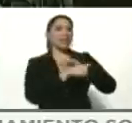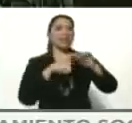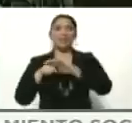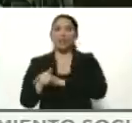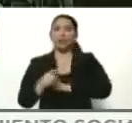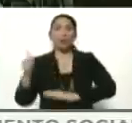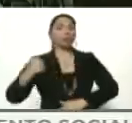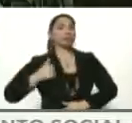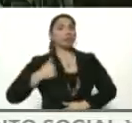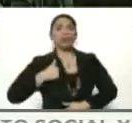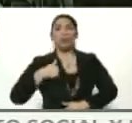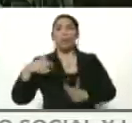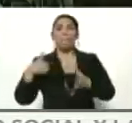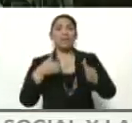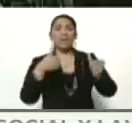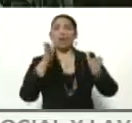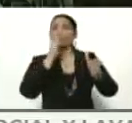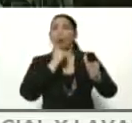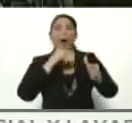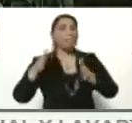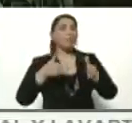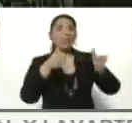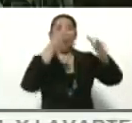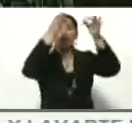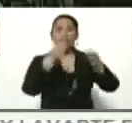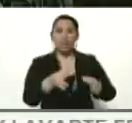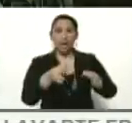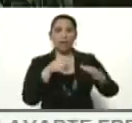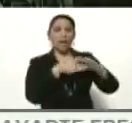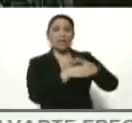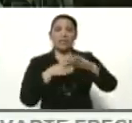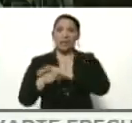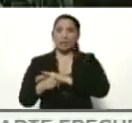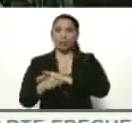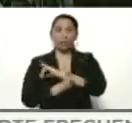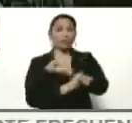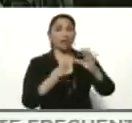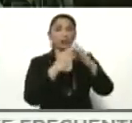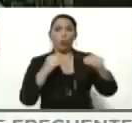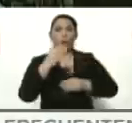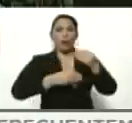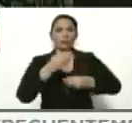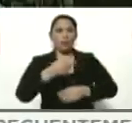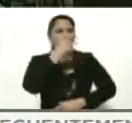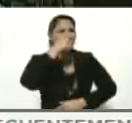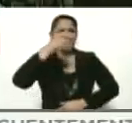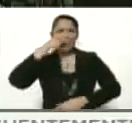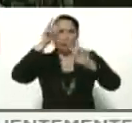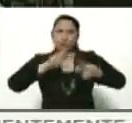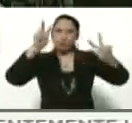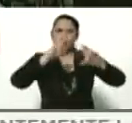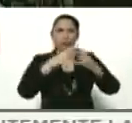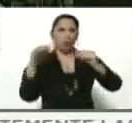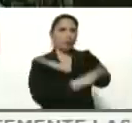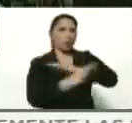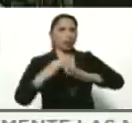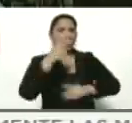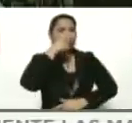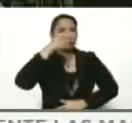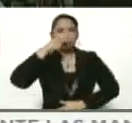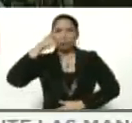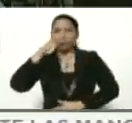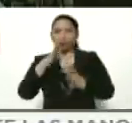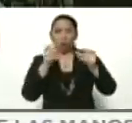por ninguna vía que no sean las vías oficiales de ingreso. Ya todos estamos haciendo un patrullaje intensivo en toda la frontera y en todos